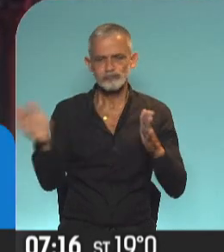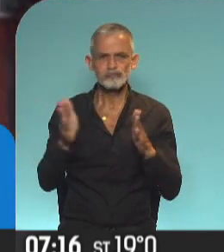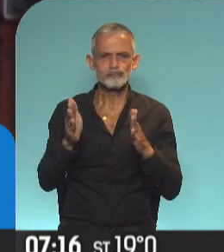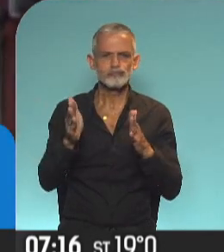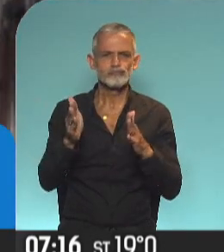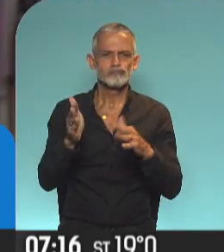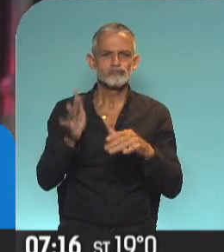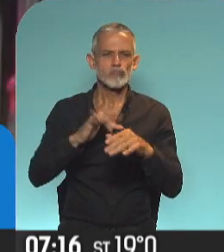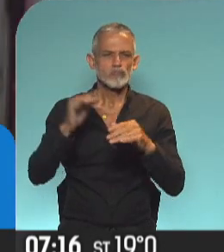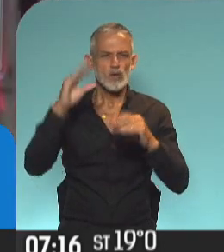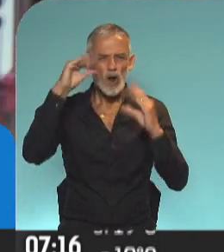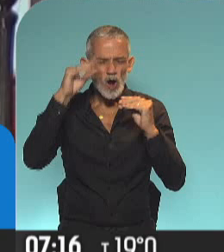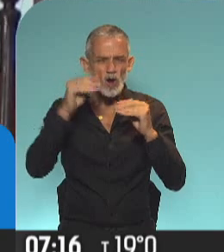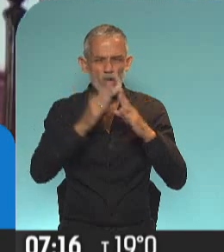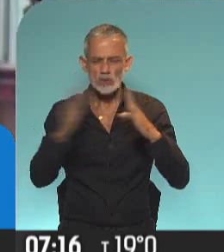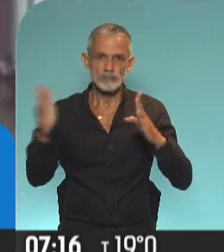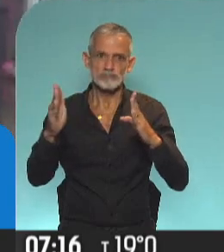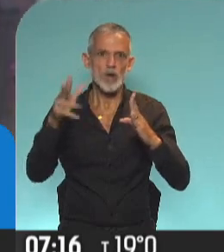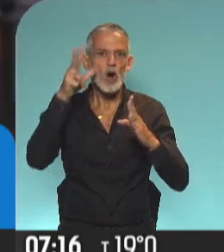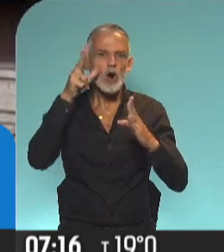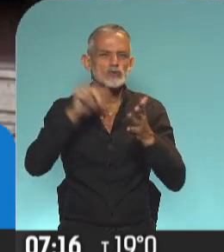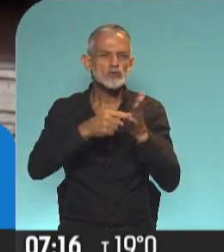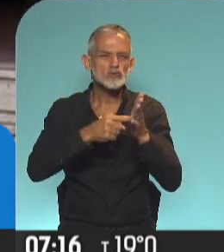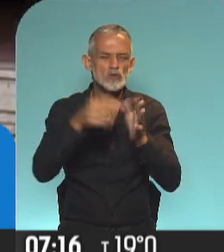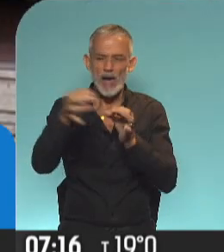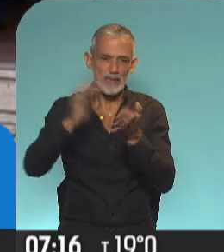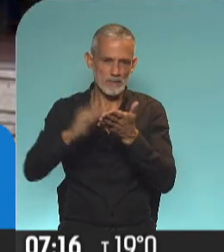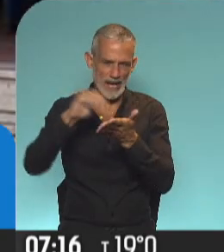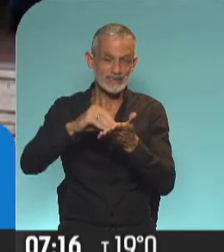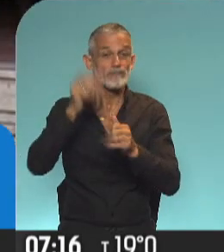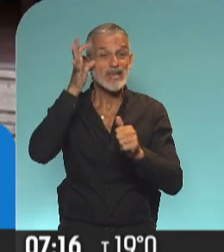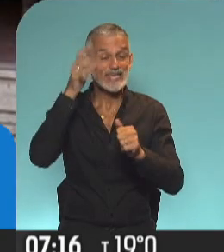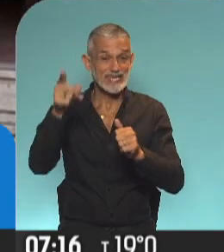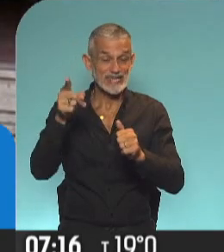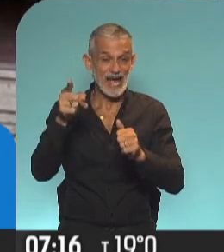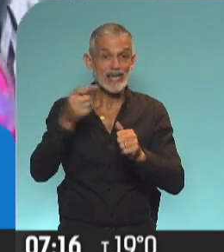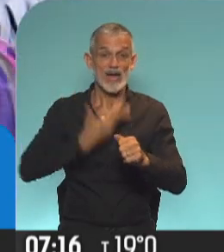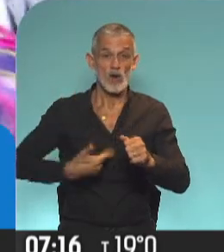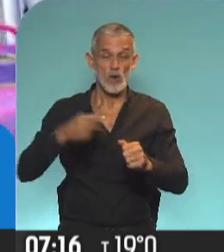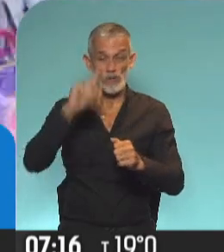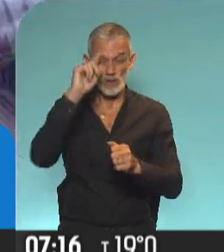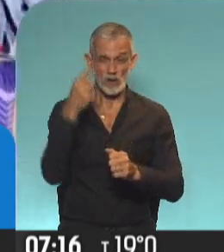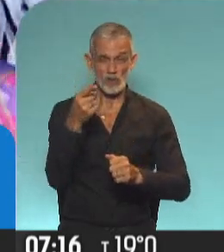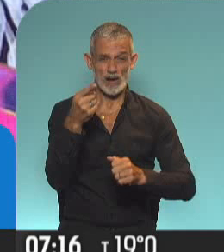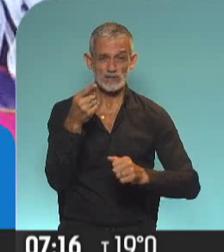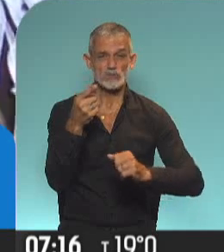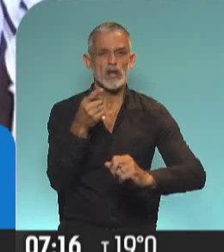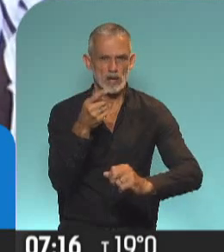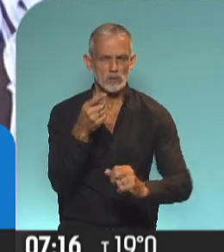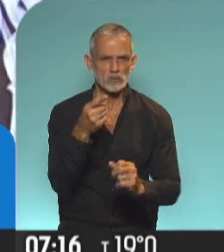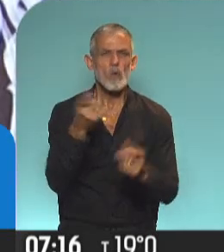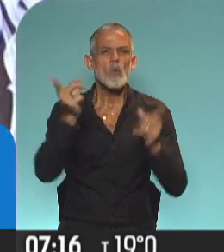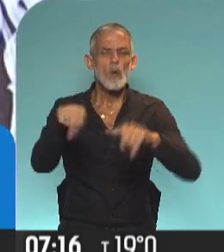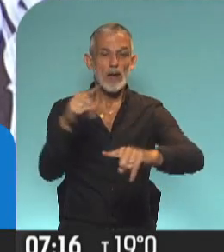toque de queda a ocho nuevos departamentos mientras que en italia donde el gobierno nacional habilitó el